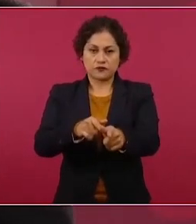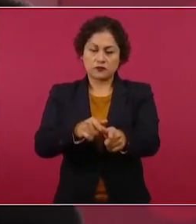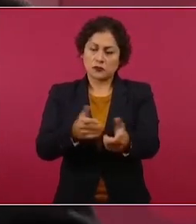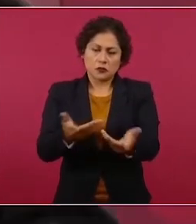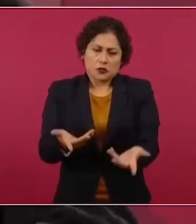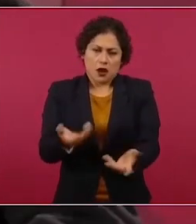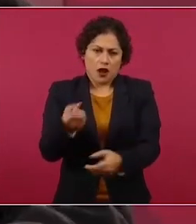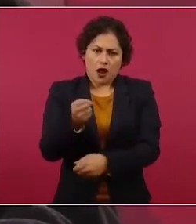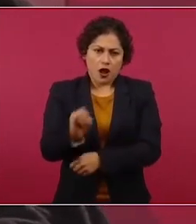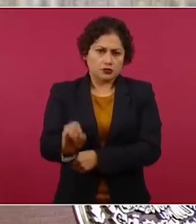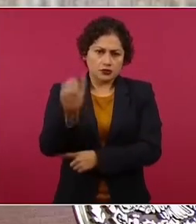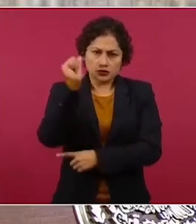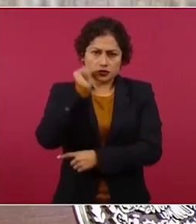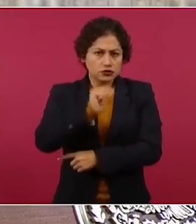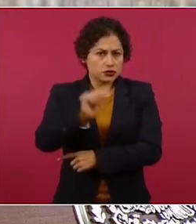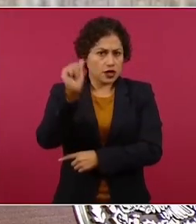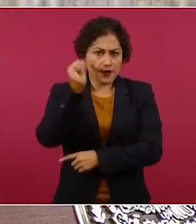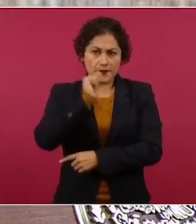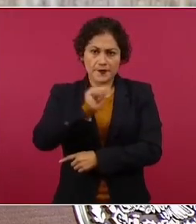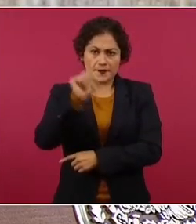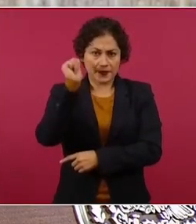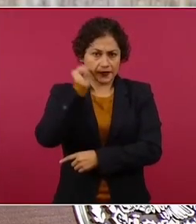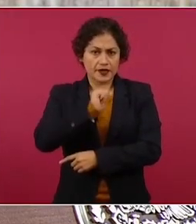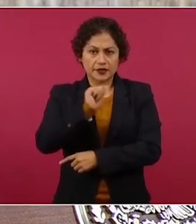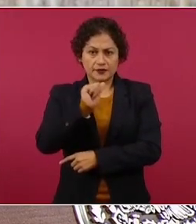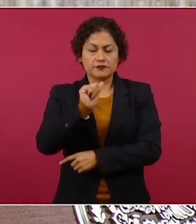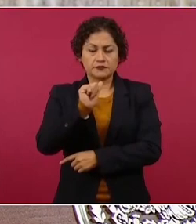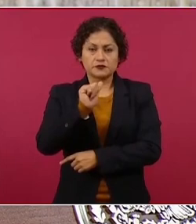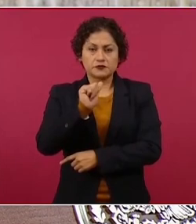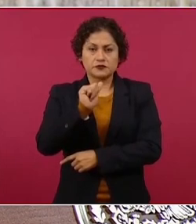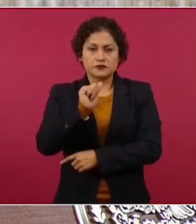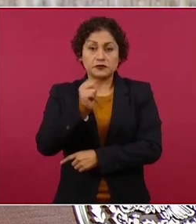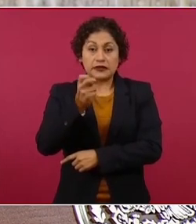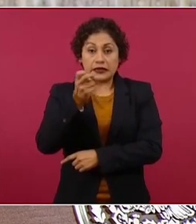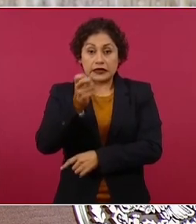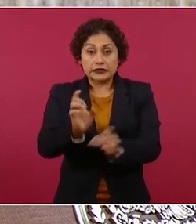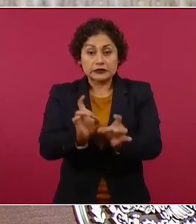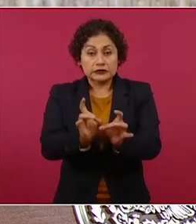siempre, que no quede ningún atentado,